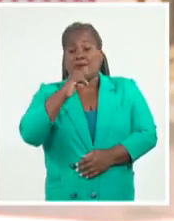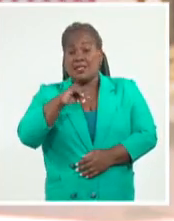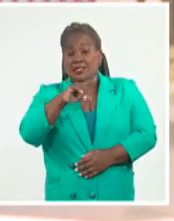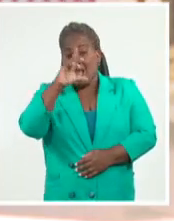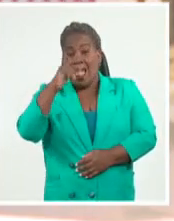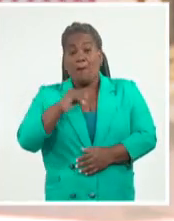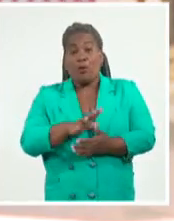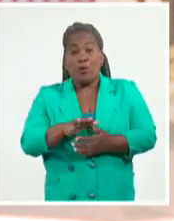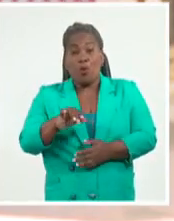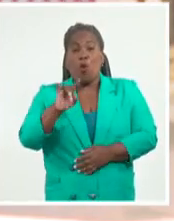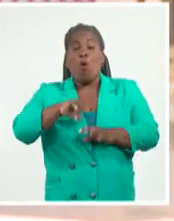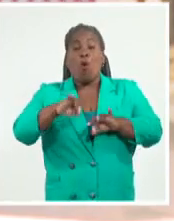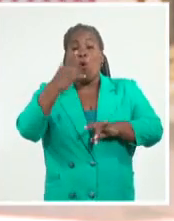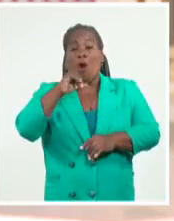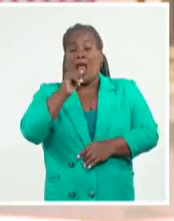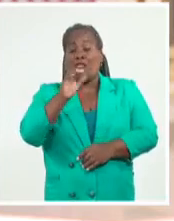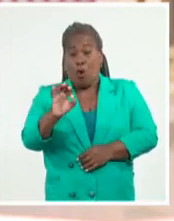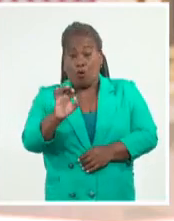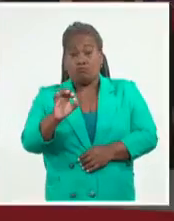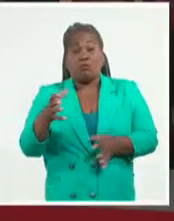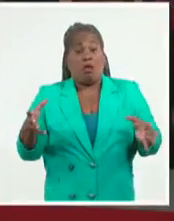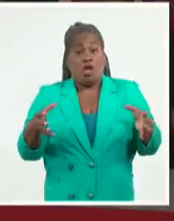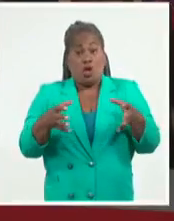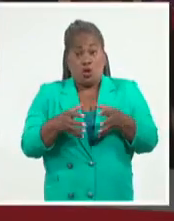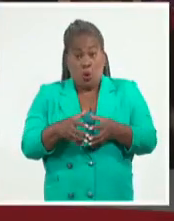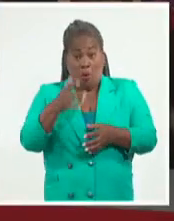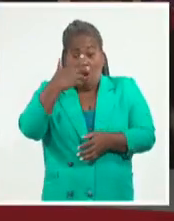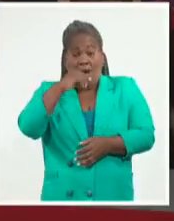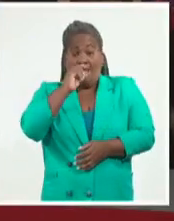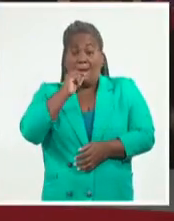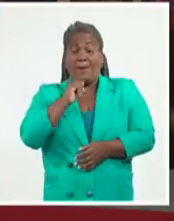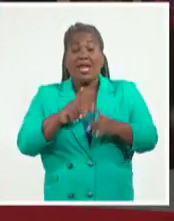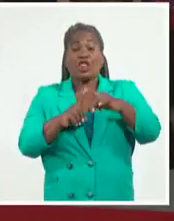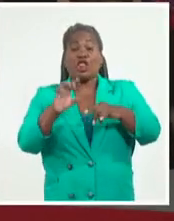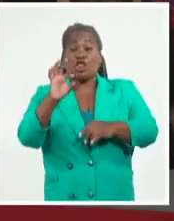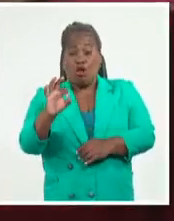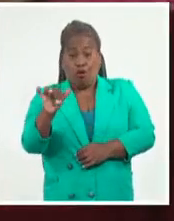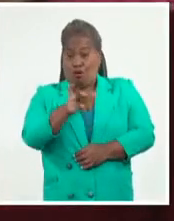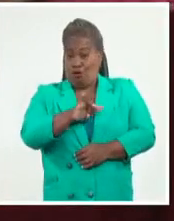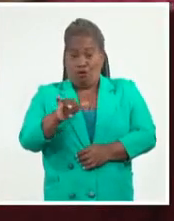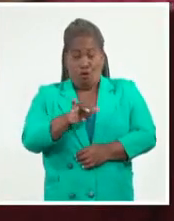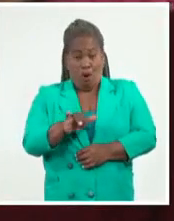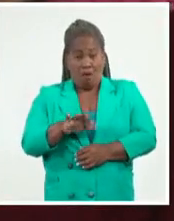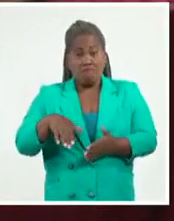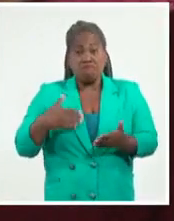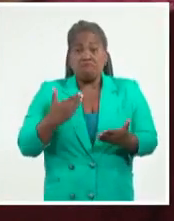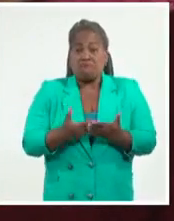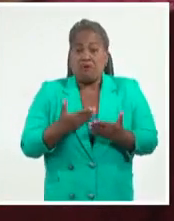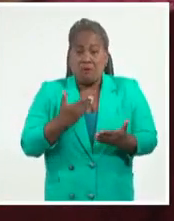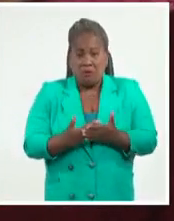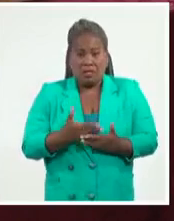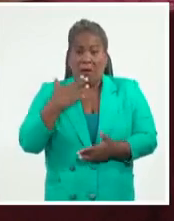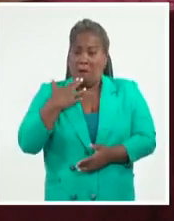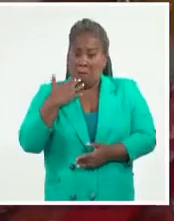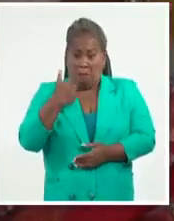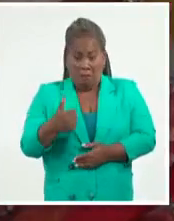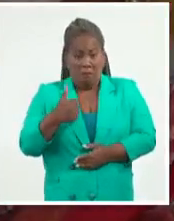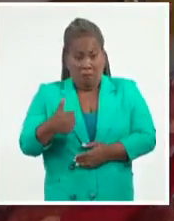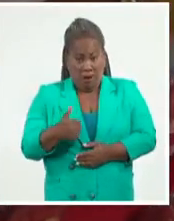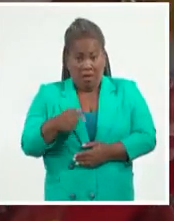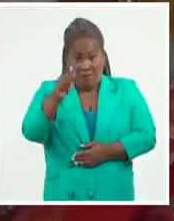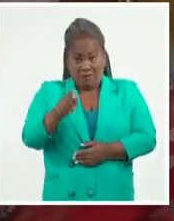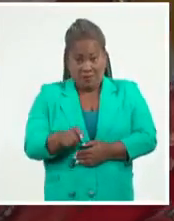Mendoza, a la orquesta de Adalberto Álvarez y su son. Las propuestas para todos los públicos tienen como protagonistas aquellos que